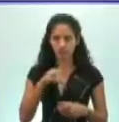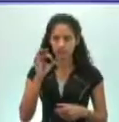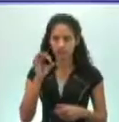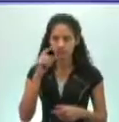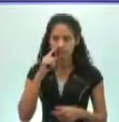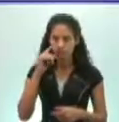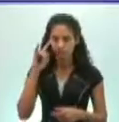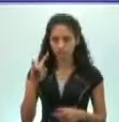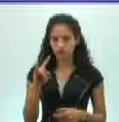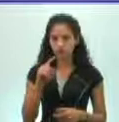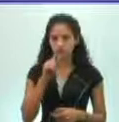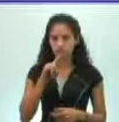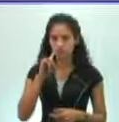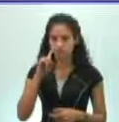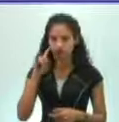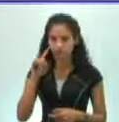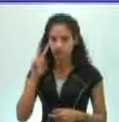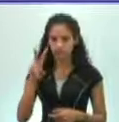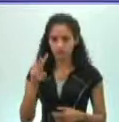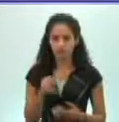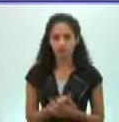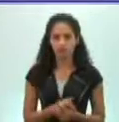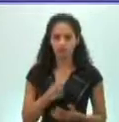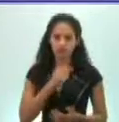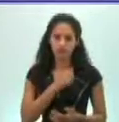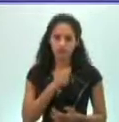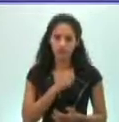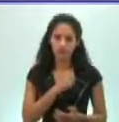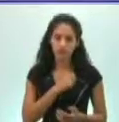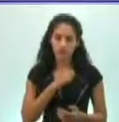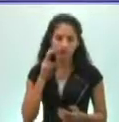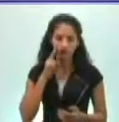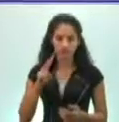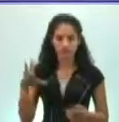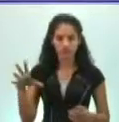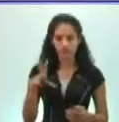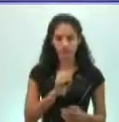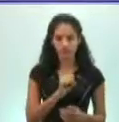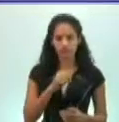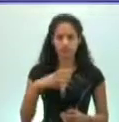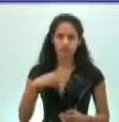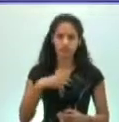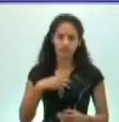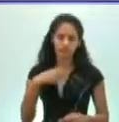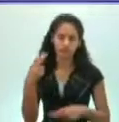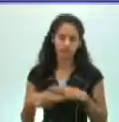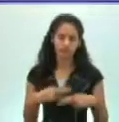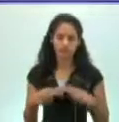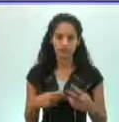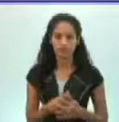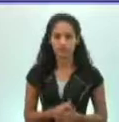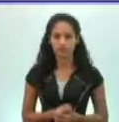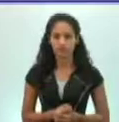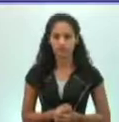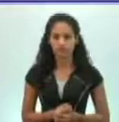en 1992? Si queremos hallar un total, ¿qué operación de cálculo debemos realizar?